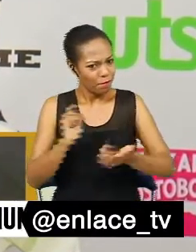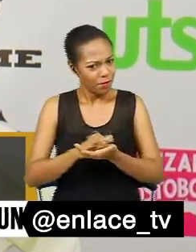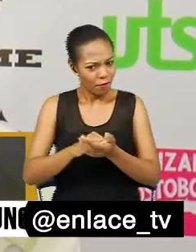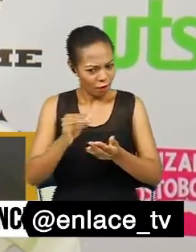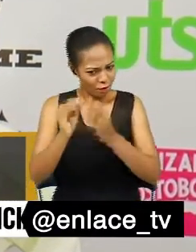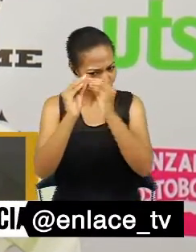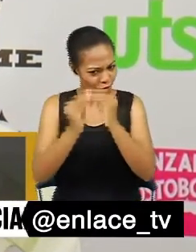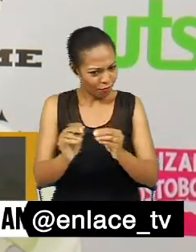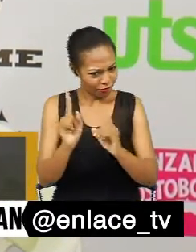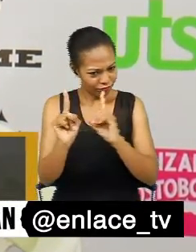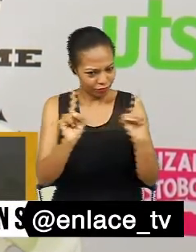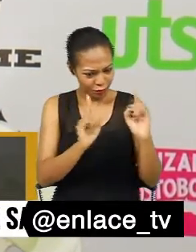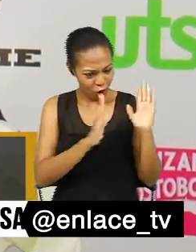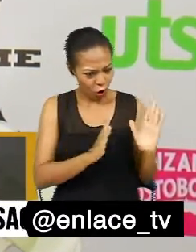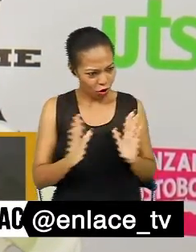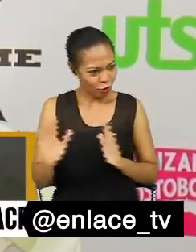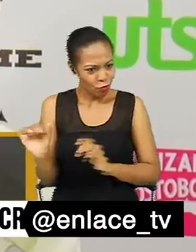venido aquí a hablar